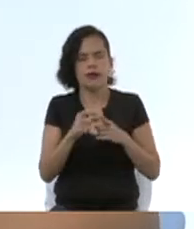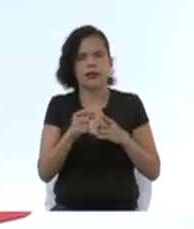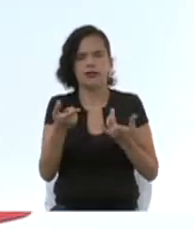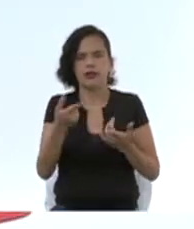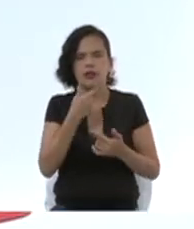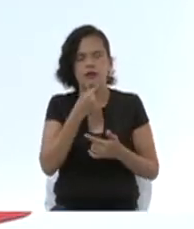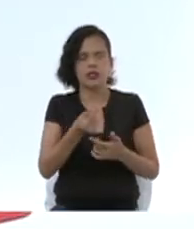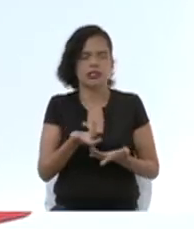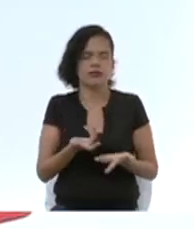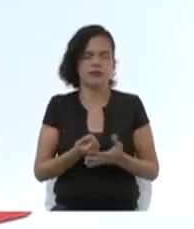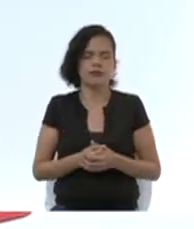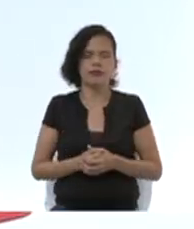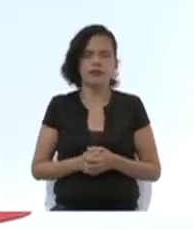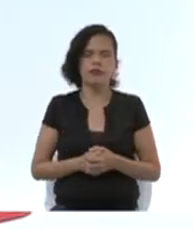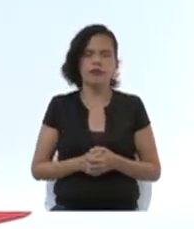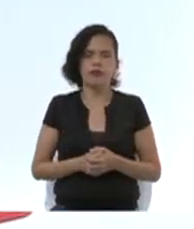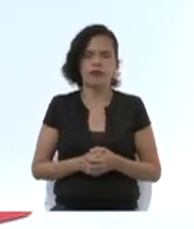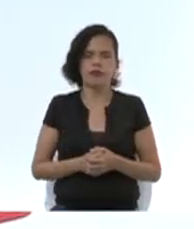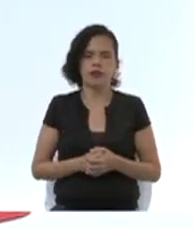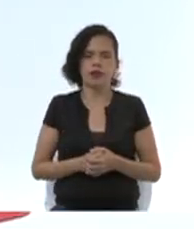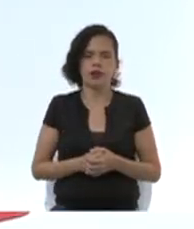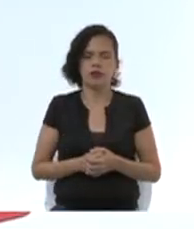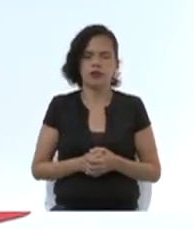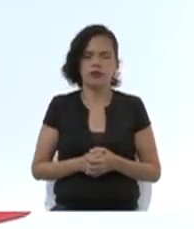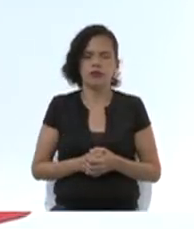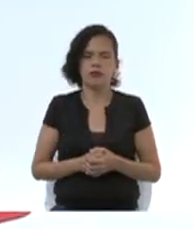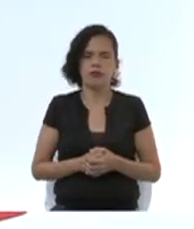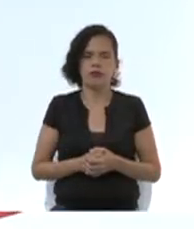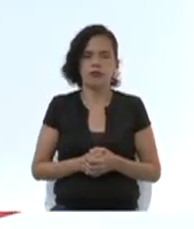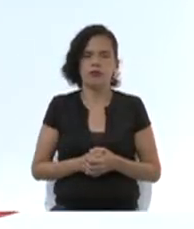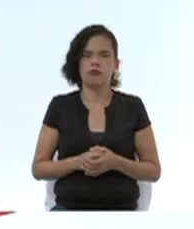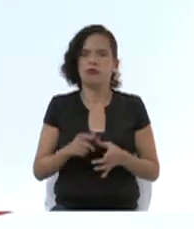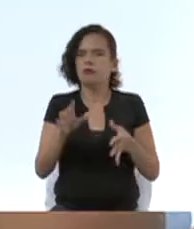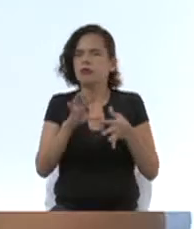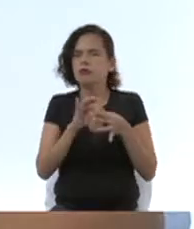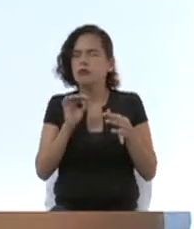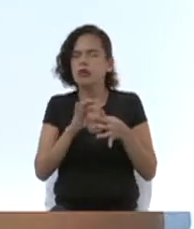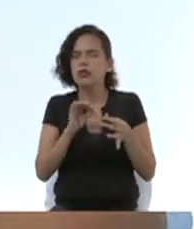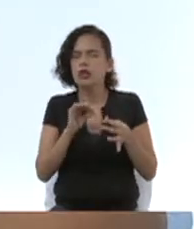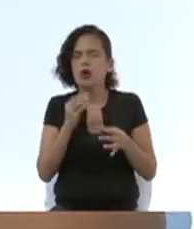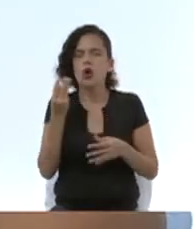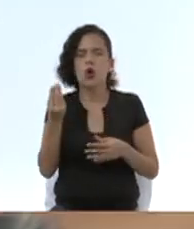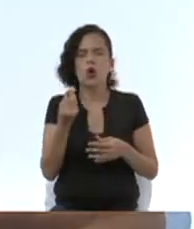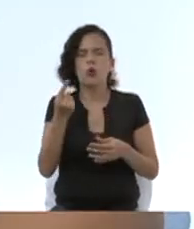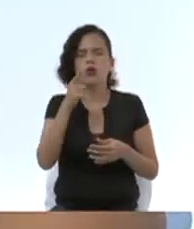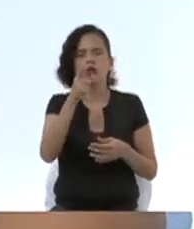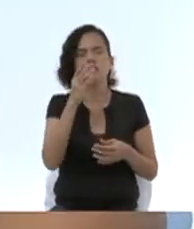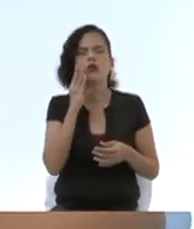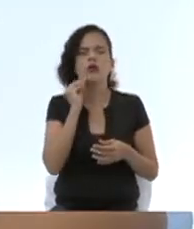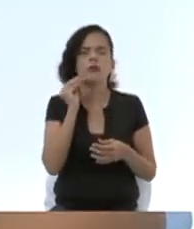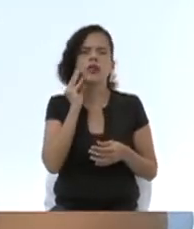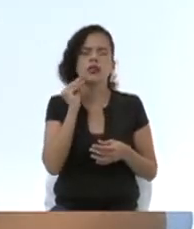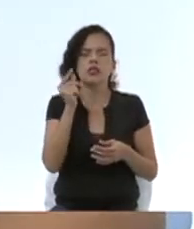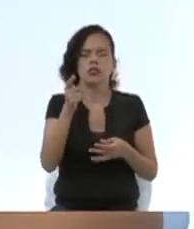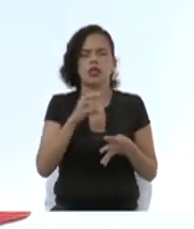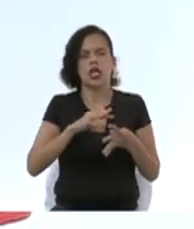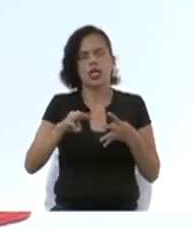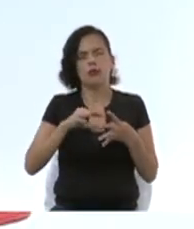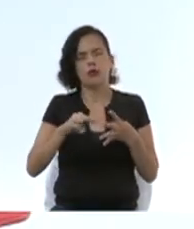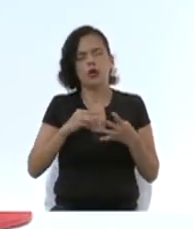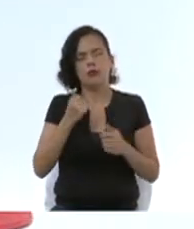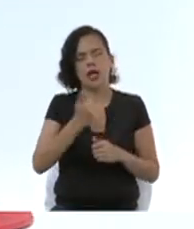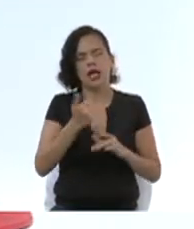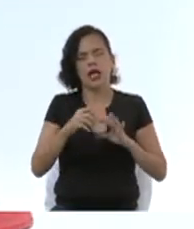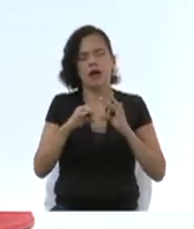fácil, Julio? Facilito. Facilito. Entonces, Ángel, cuéntanos cómo ha sido tu experiencia en el programa